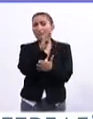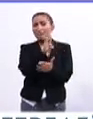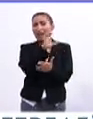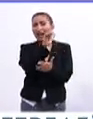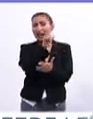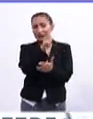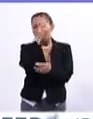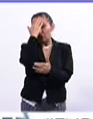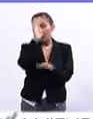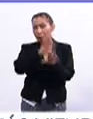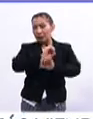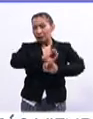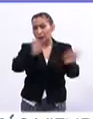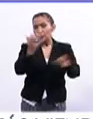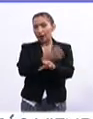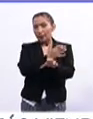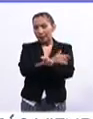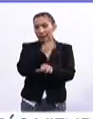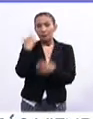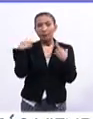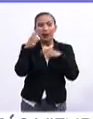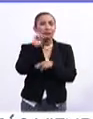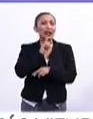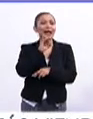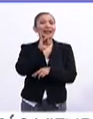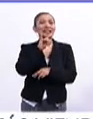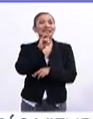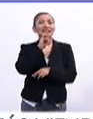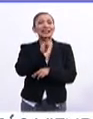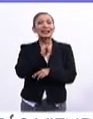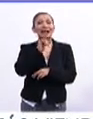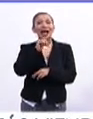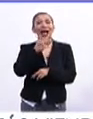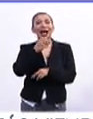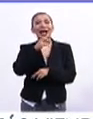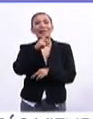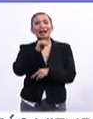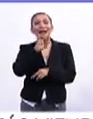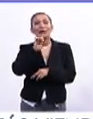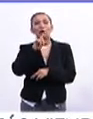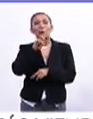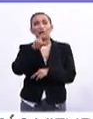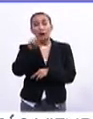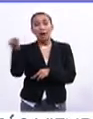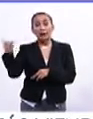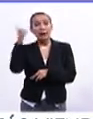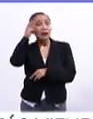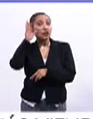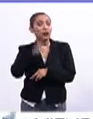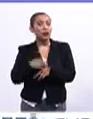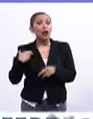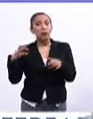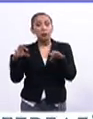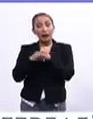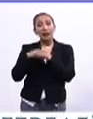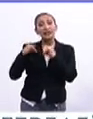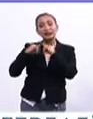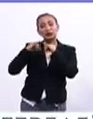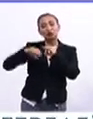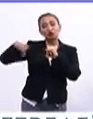Y para conocer los detalles nos acompañan la maestra Cristi Aide Robledo Escobedo. Ella es directora de Cooperación y Relaciones